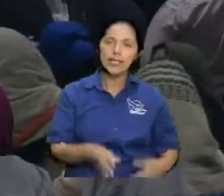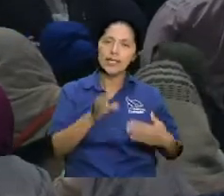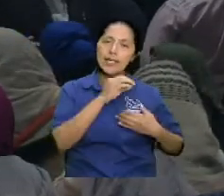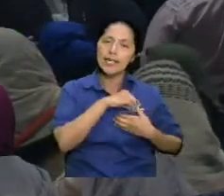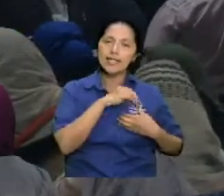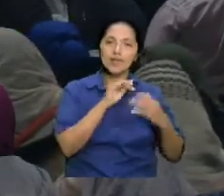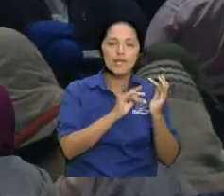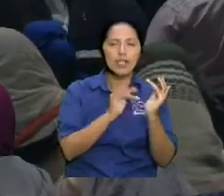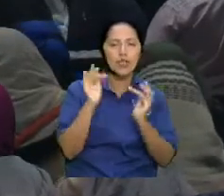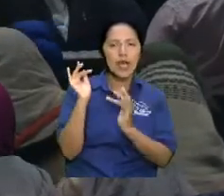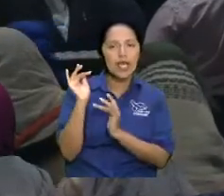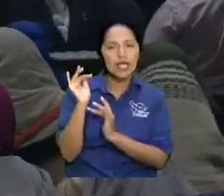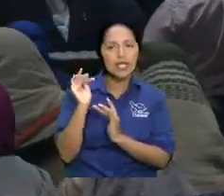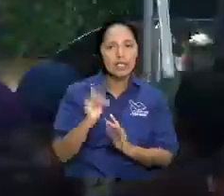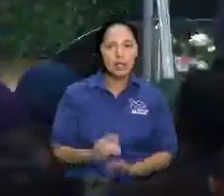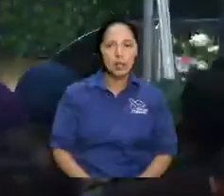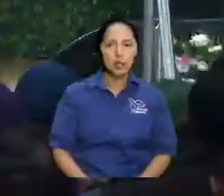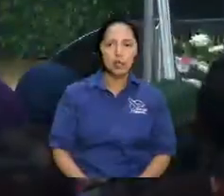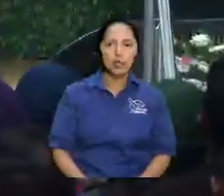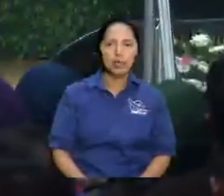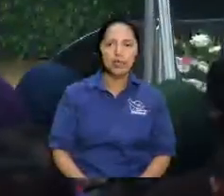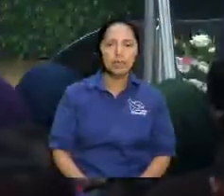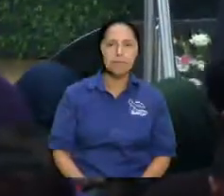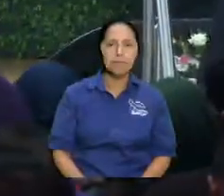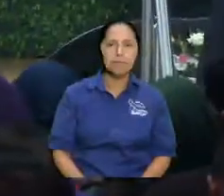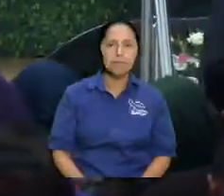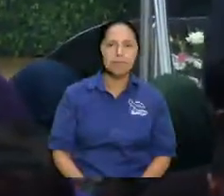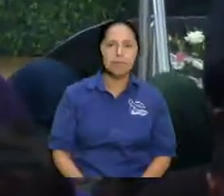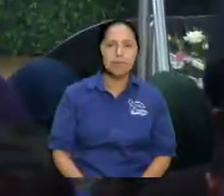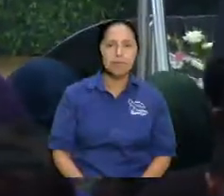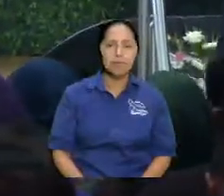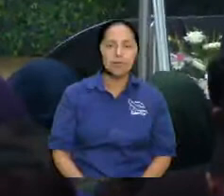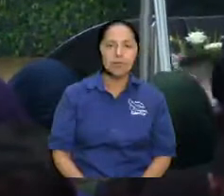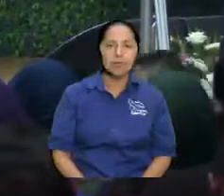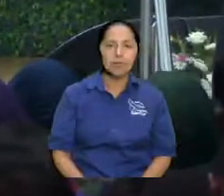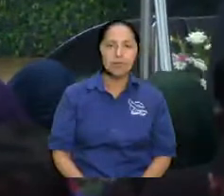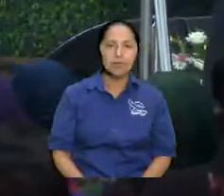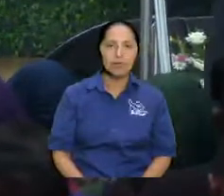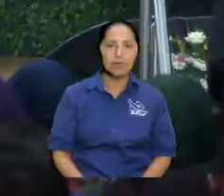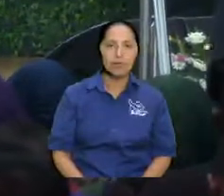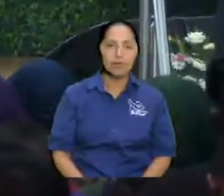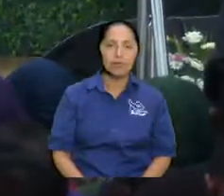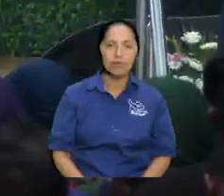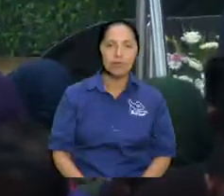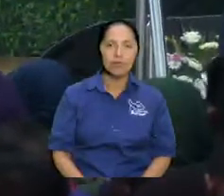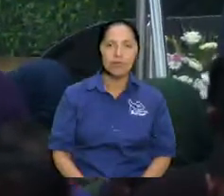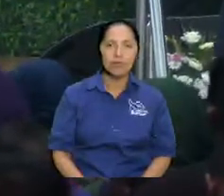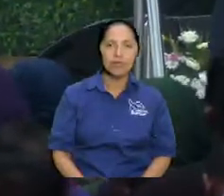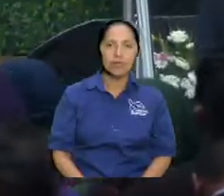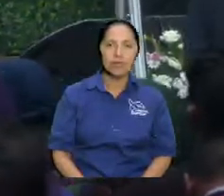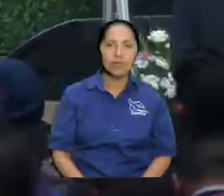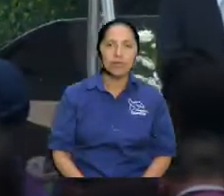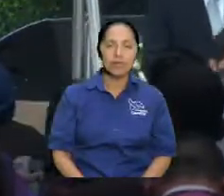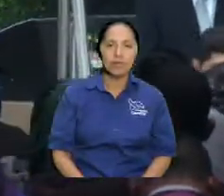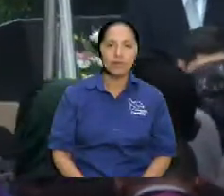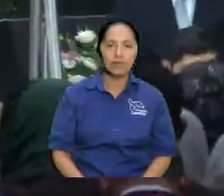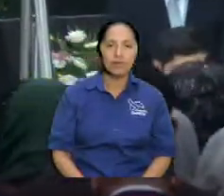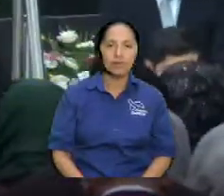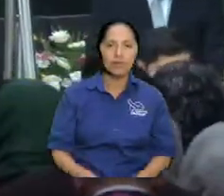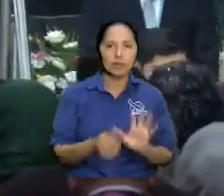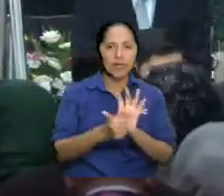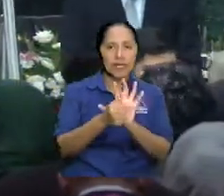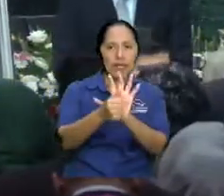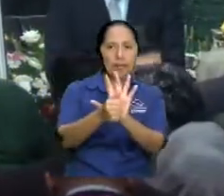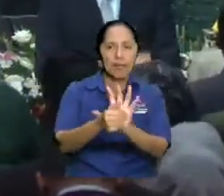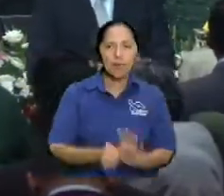aquí abajo de la plataforma, para poder tener siervos que nos ayuden. Y no, los hermanos que no están de servicio, pero que